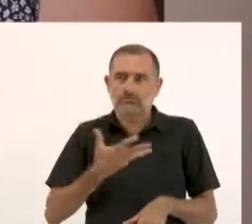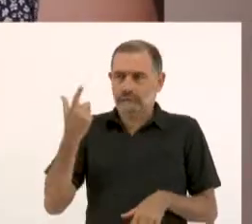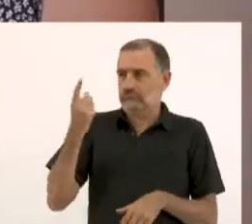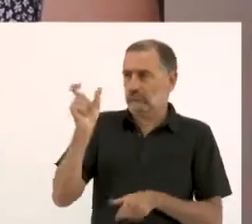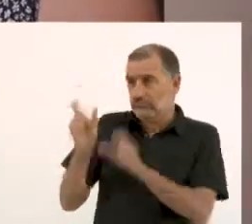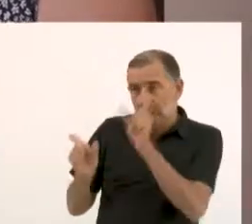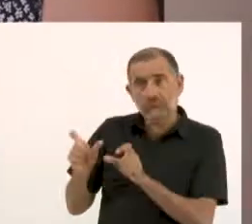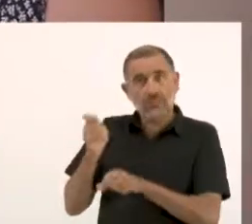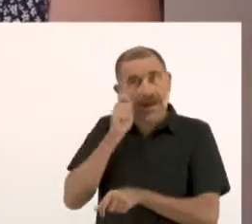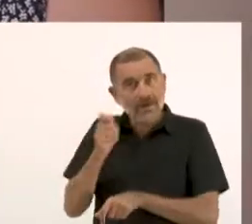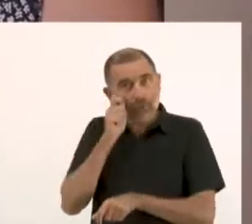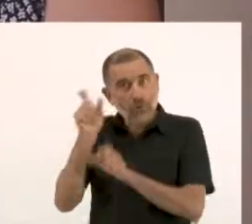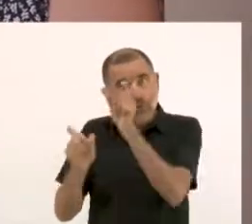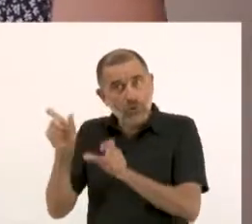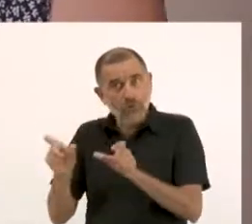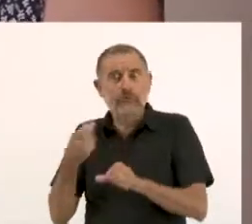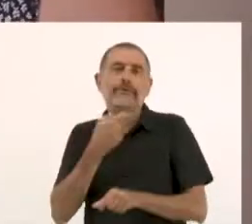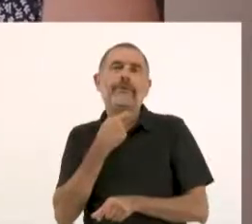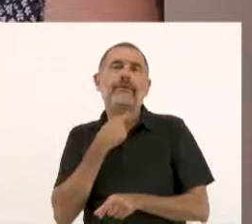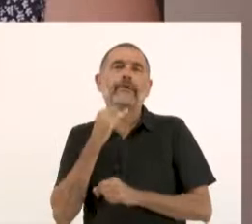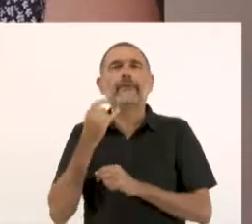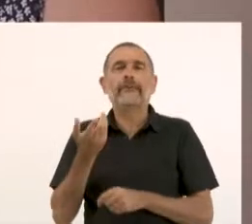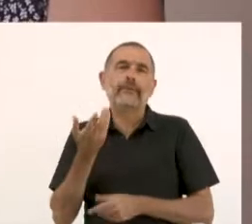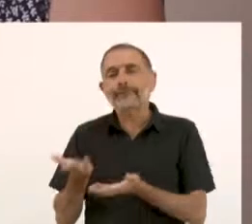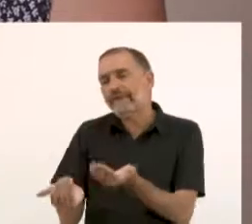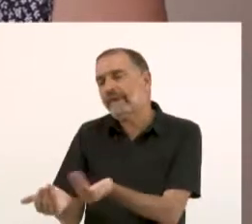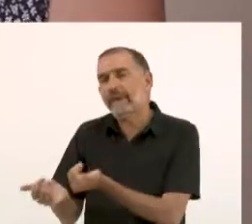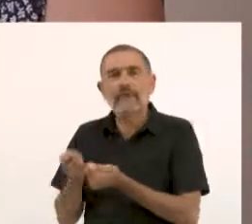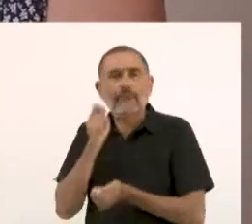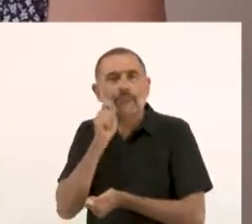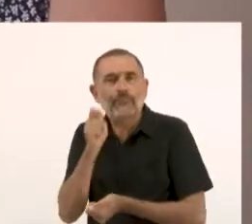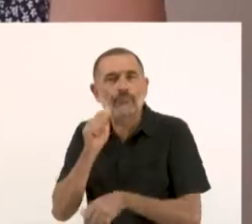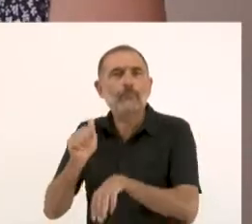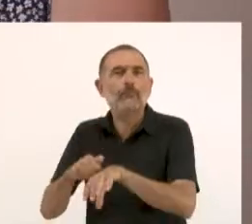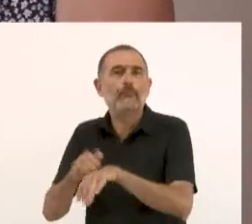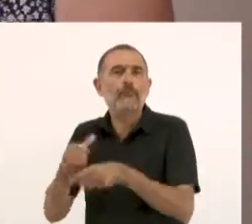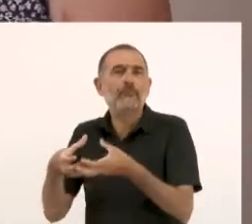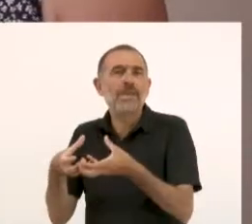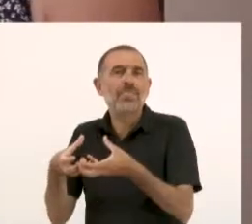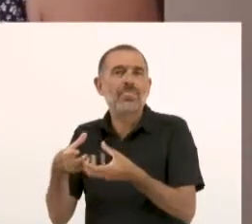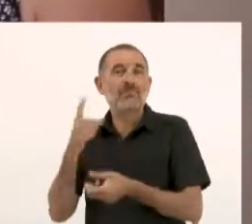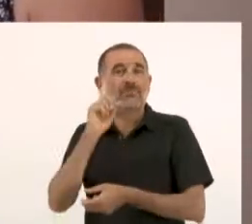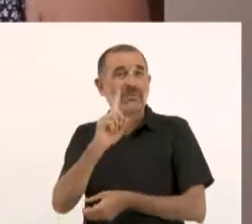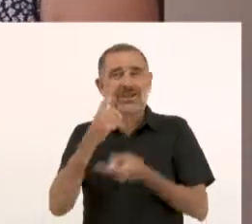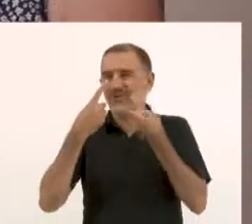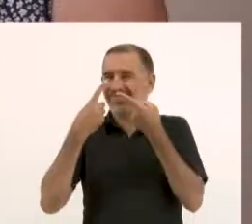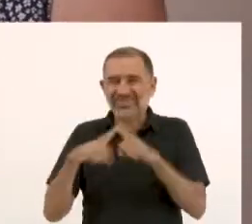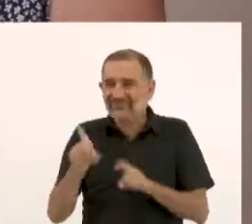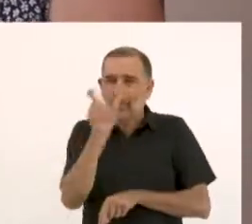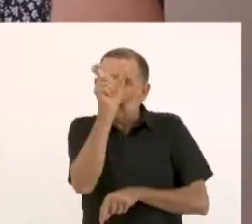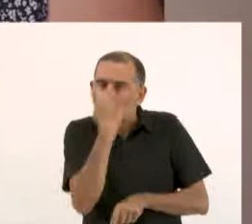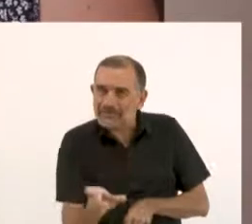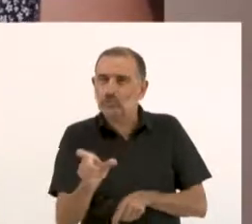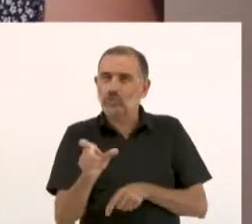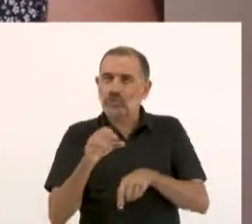trabajar con, por ejemplo, fragmentos de cerámica o de material lítico que con restos que sabemos que son de seres humanos, digamos, restos humanos,